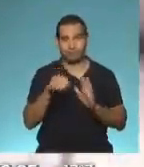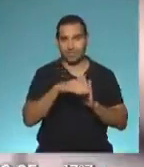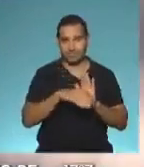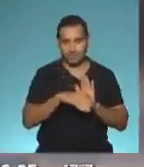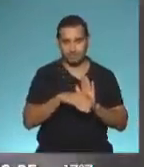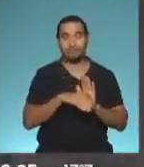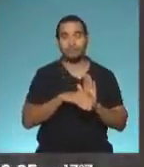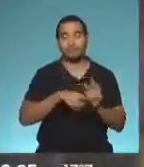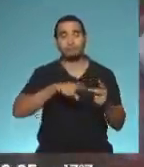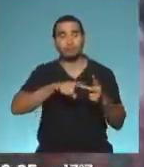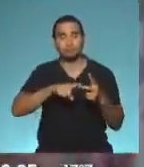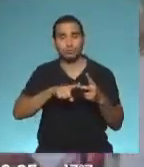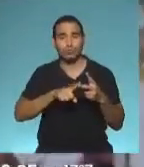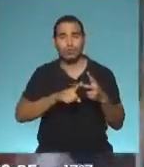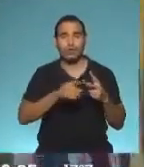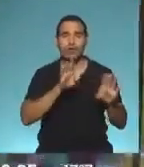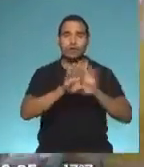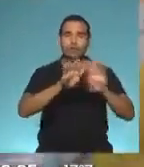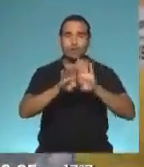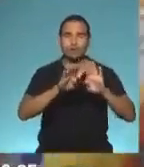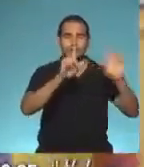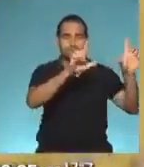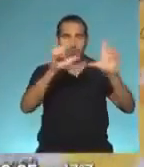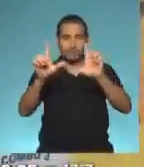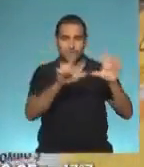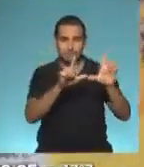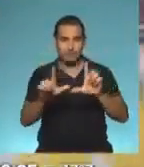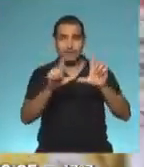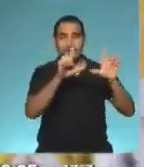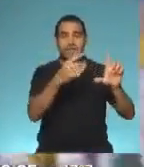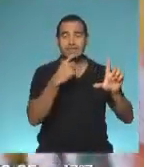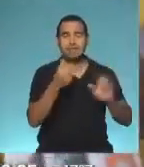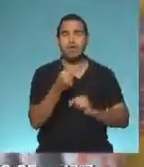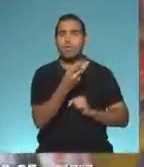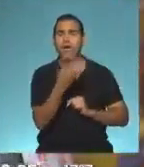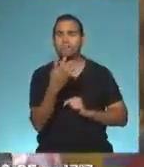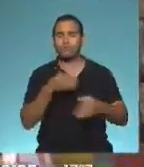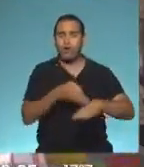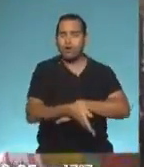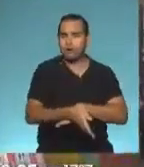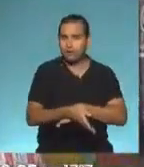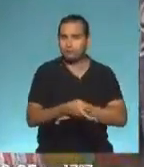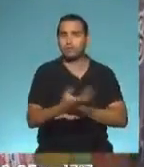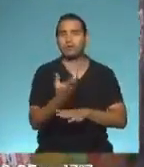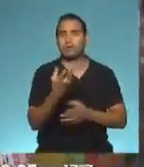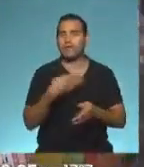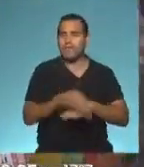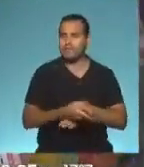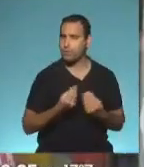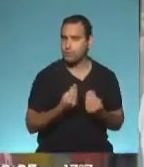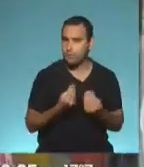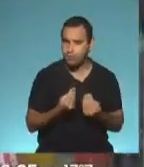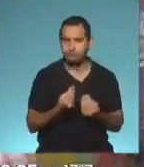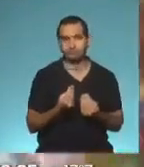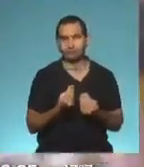apertura segundo en la puerta tienen los carteles de cuántas personas pueden entrar en qué condiciones